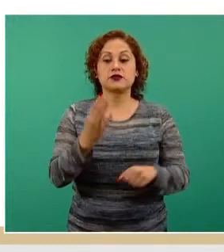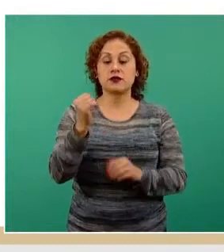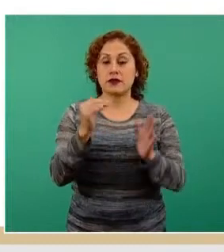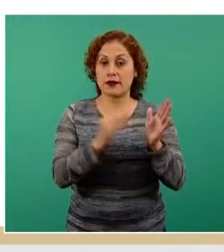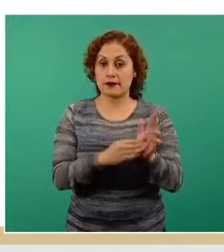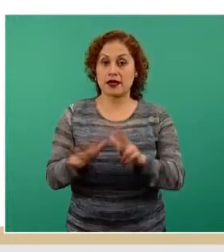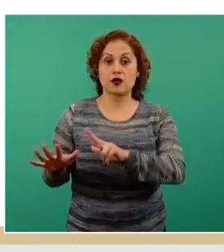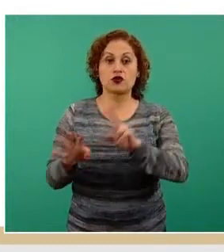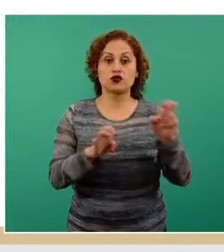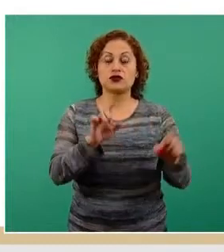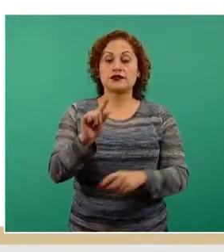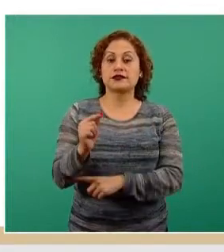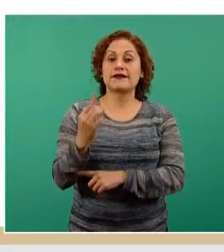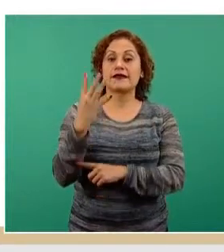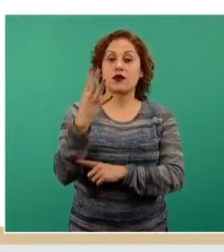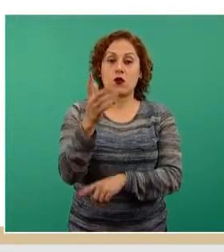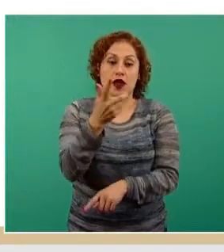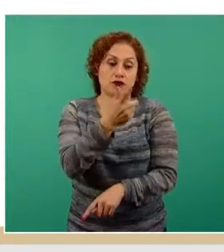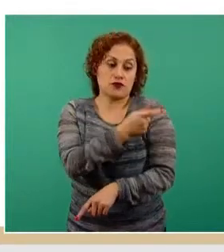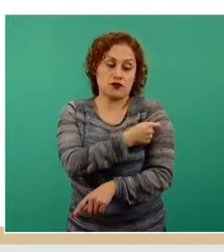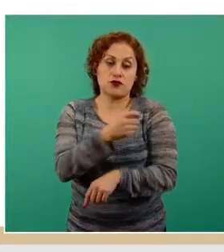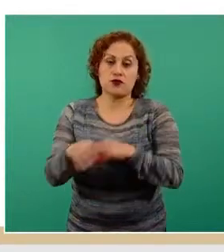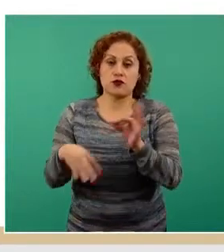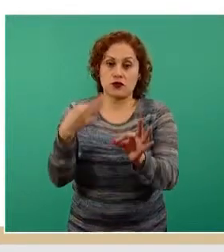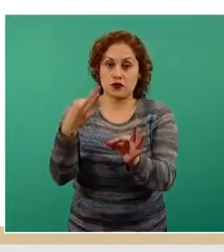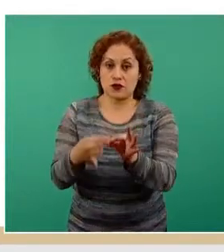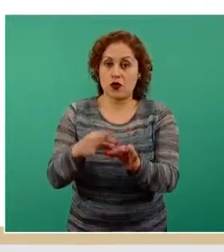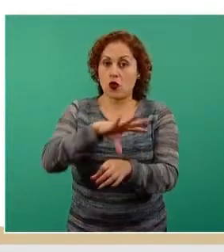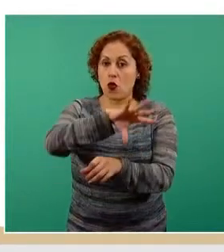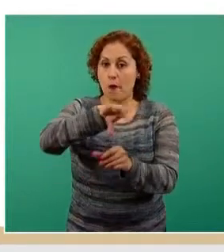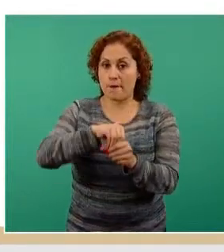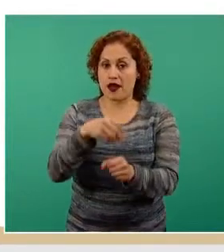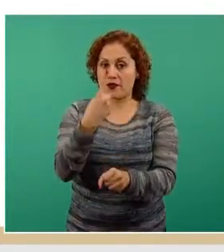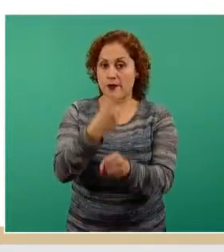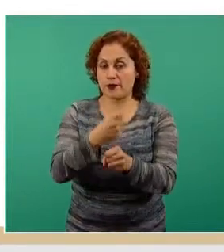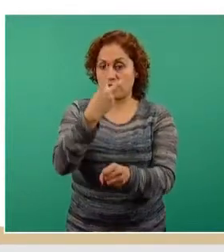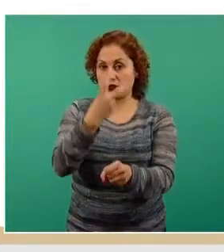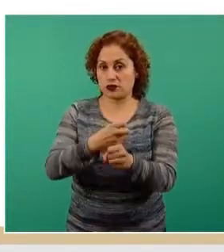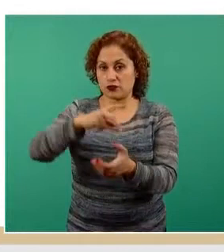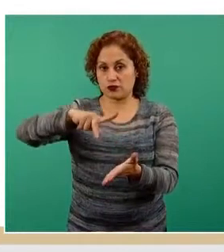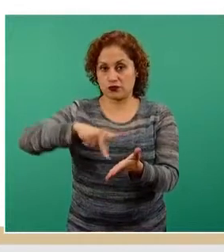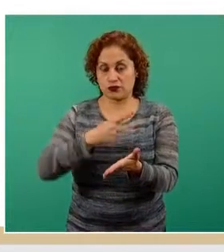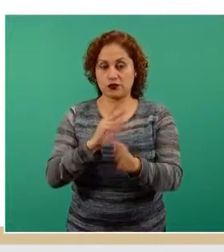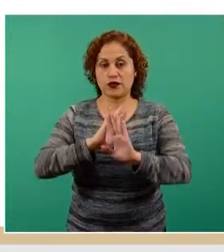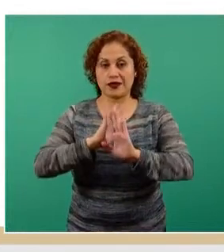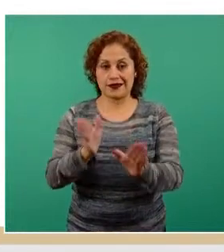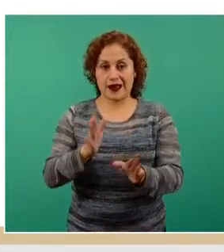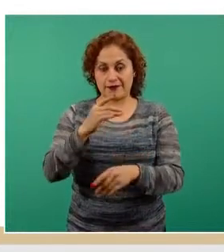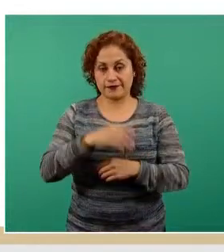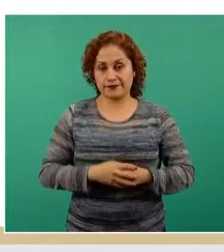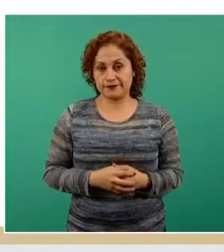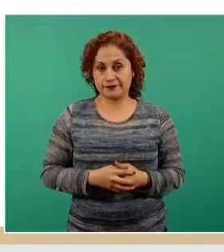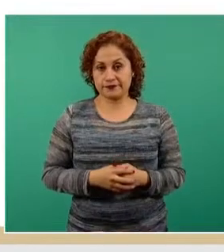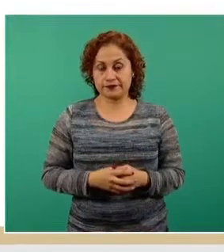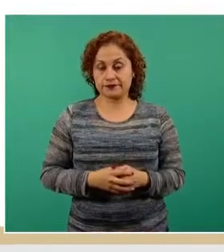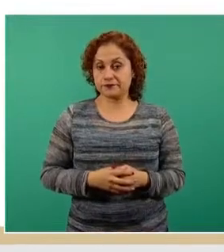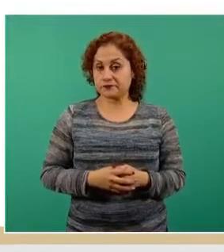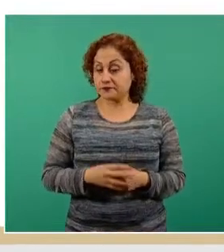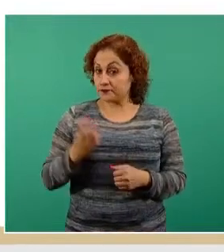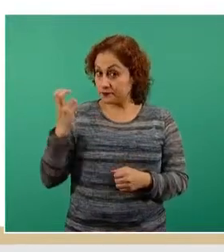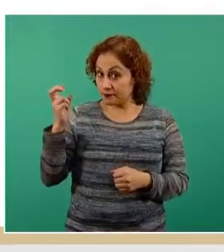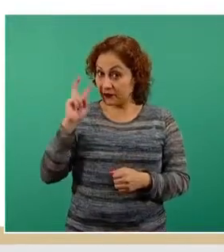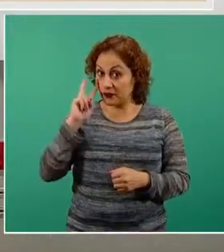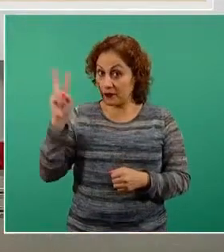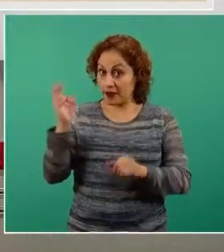609,874 esquemas completos de vacunación que se han realizado contra la COVID-19. Es muy importante aquí,